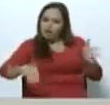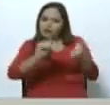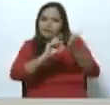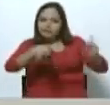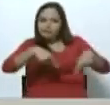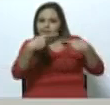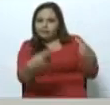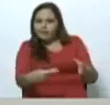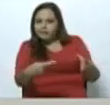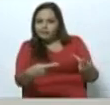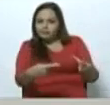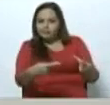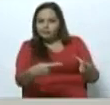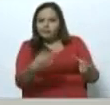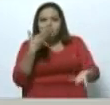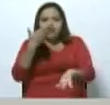decreto.